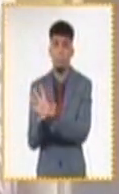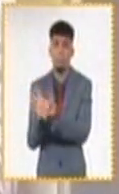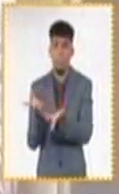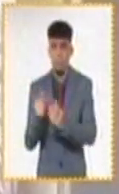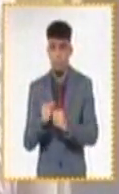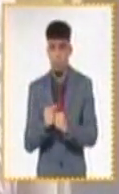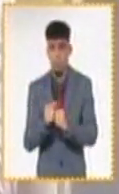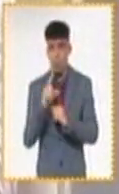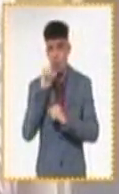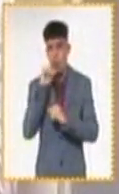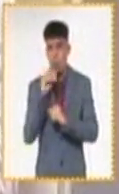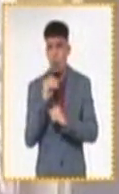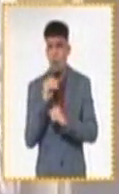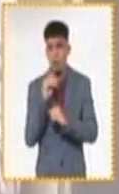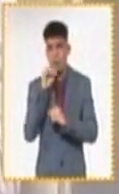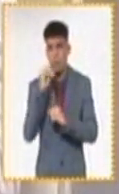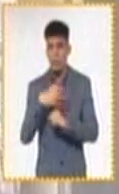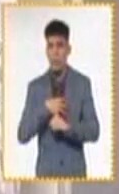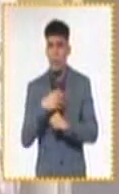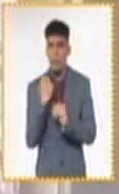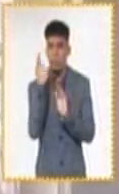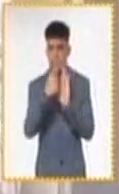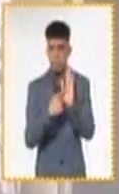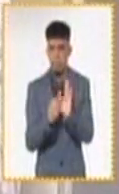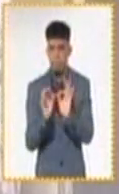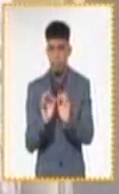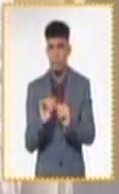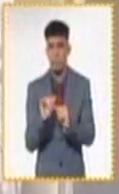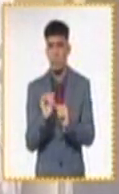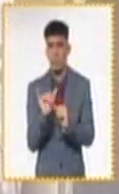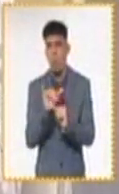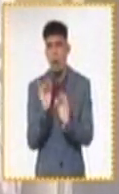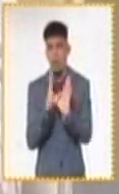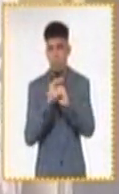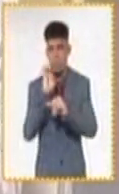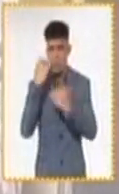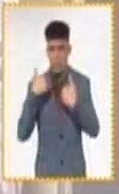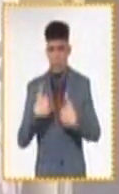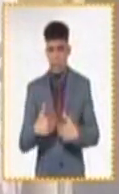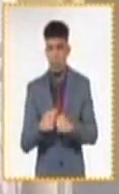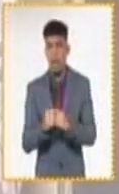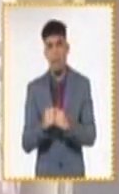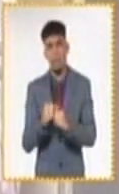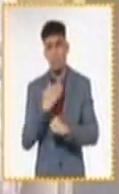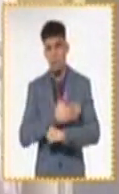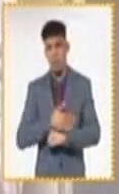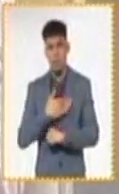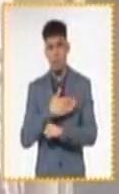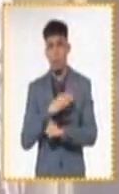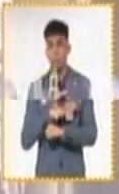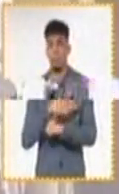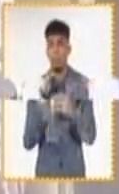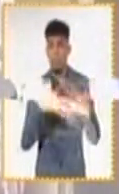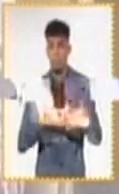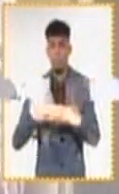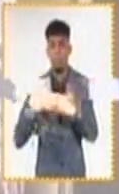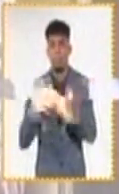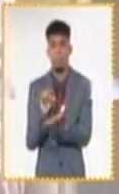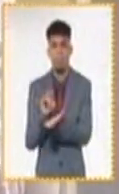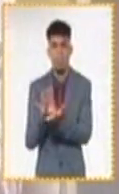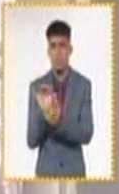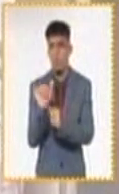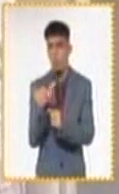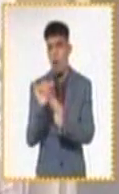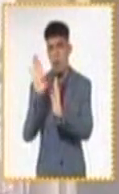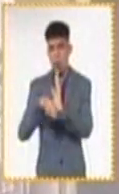integrarse, y que en el cual los intereses geopolíticos de la nación